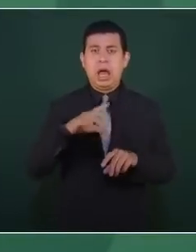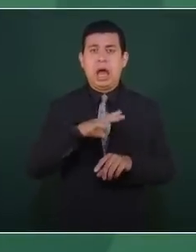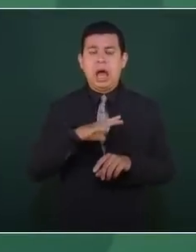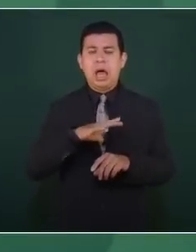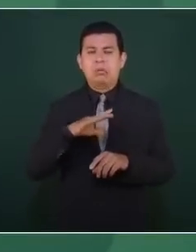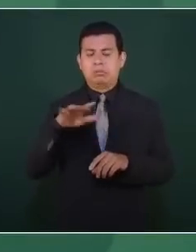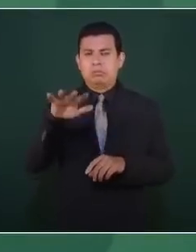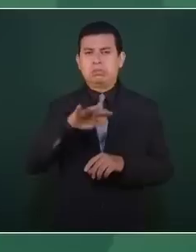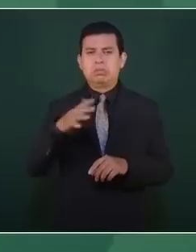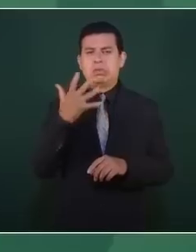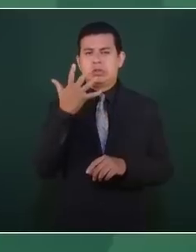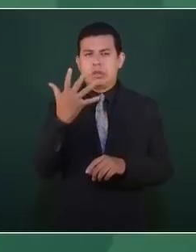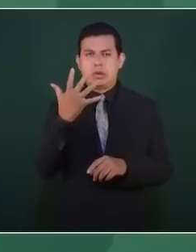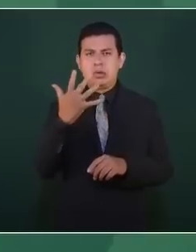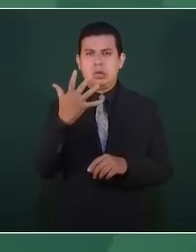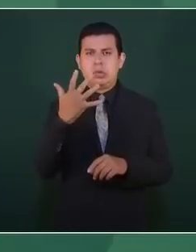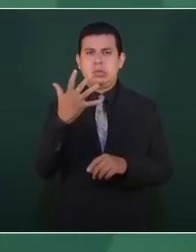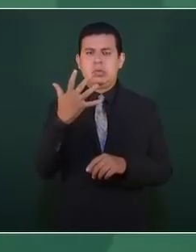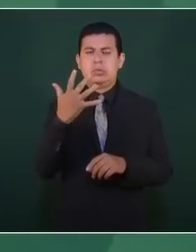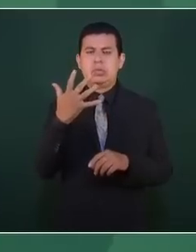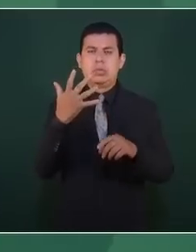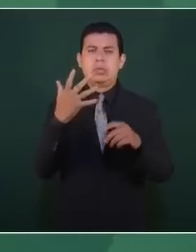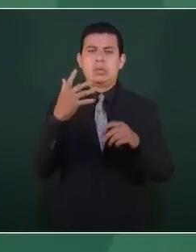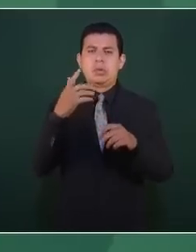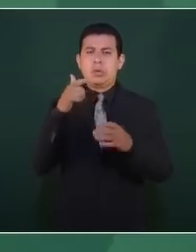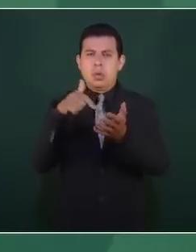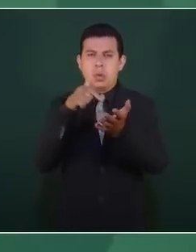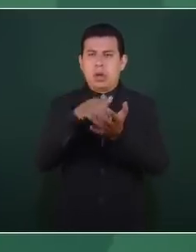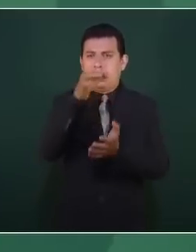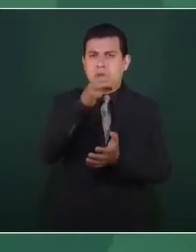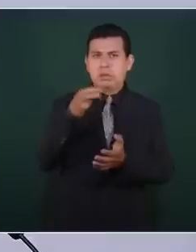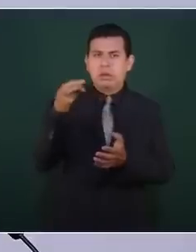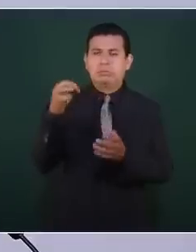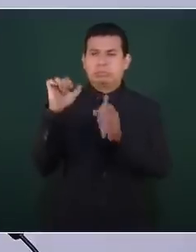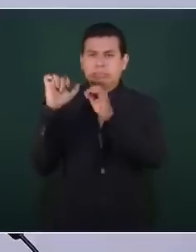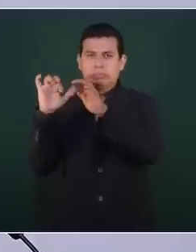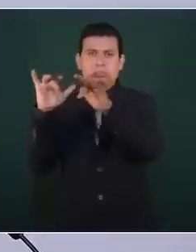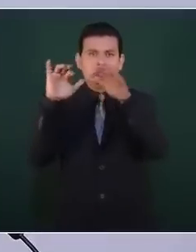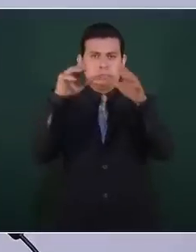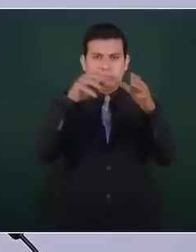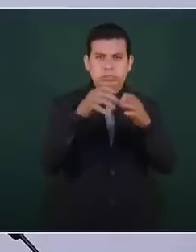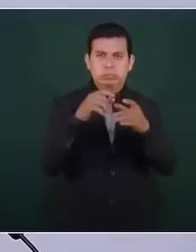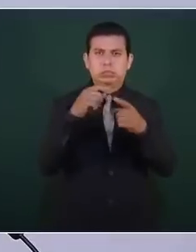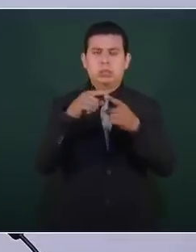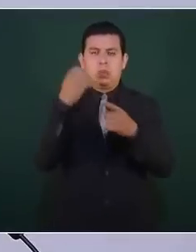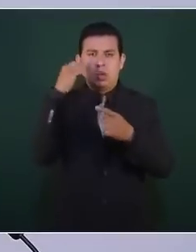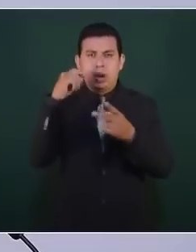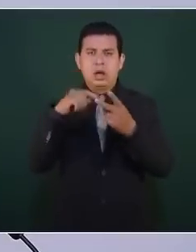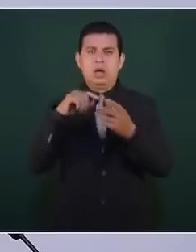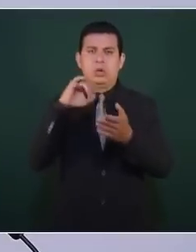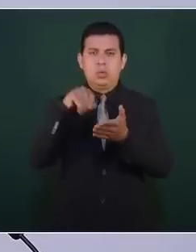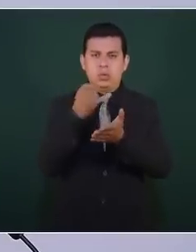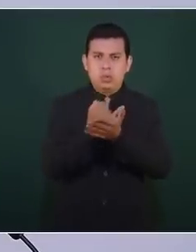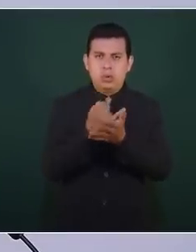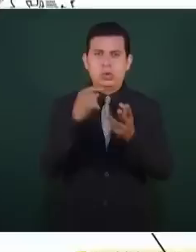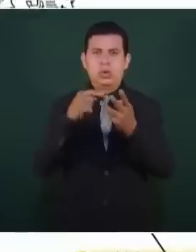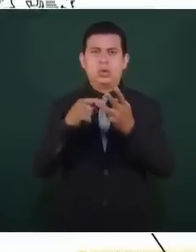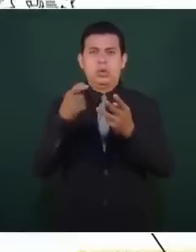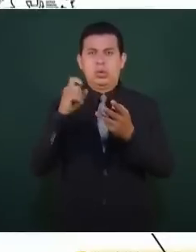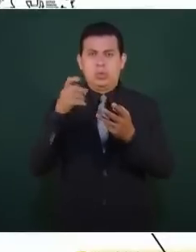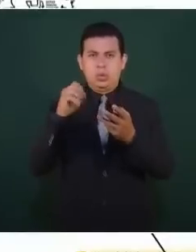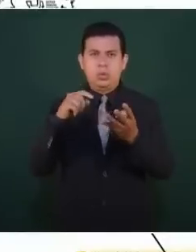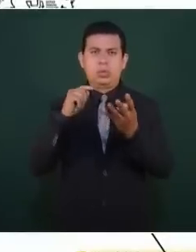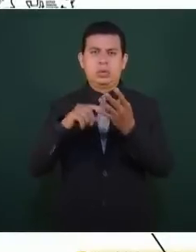concentra la mayor número de población, que son Oaxaca, Tuxtepec, Juchitán, Xochocotlán